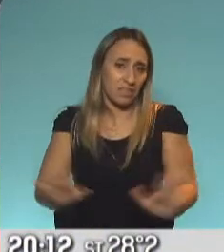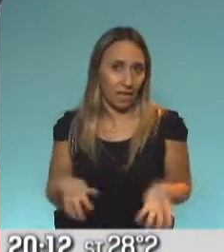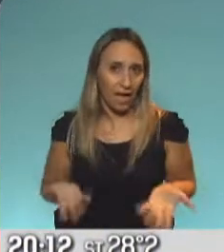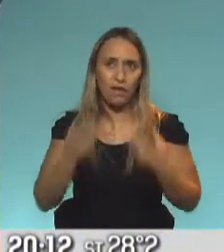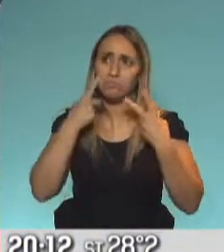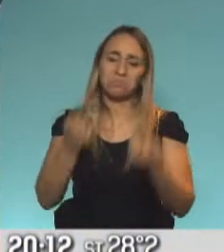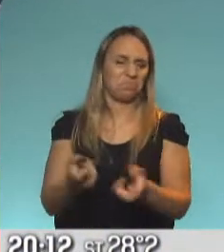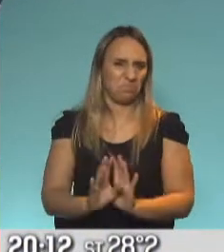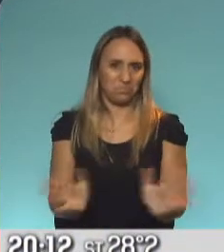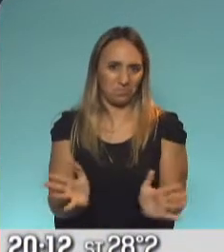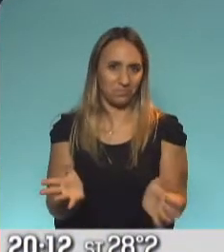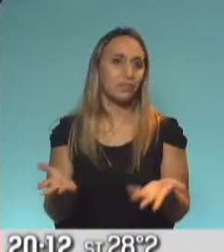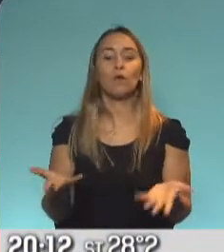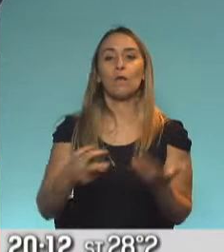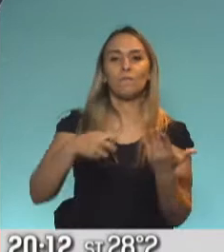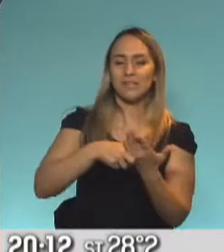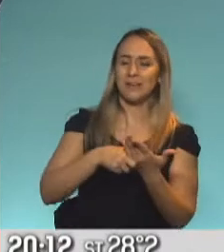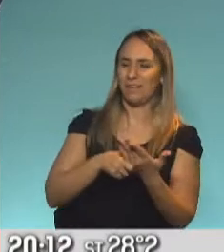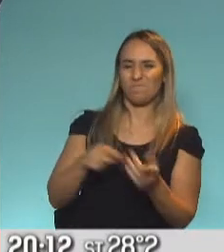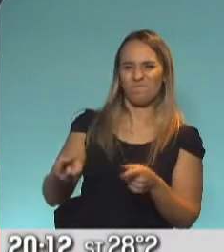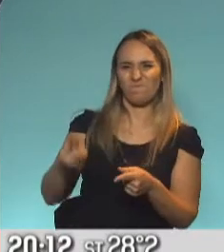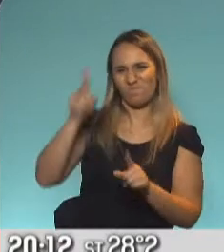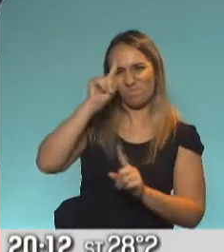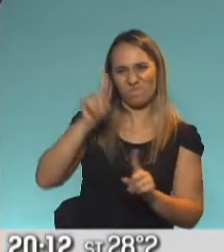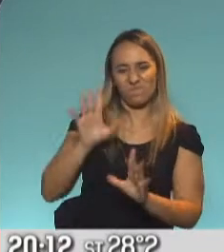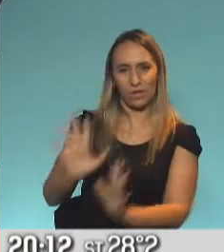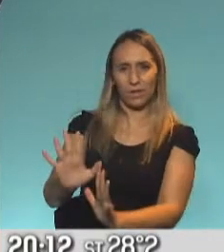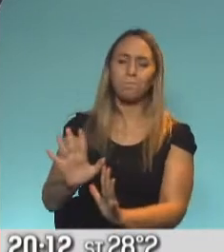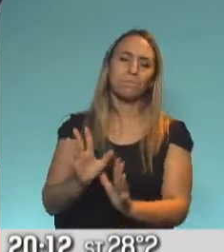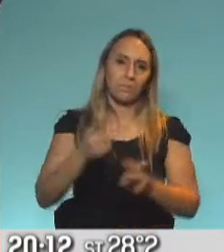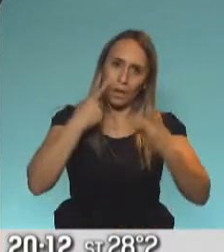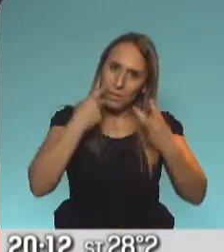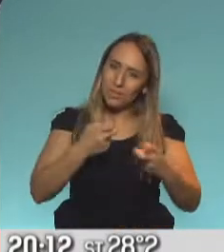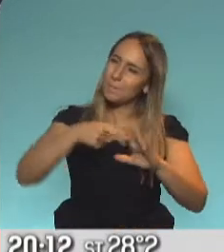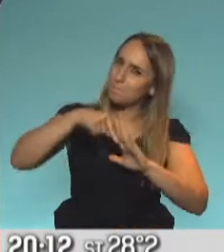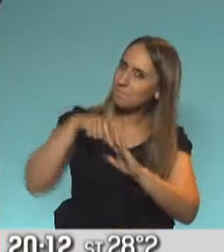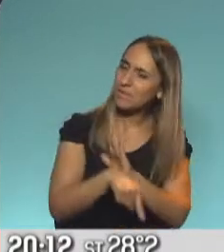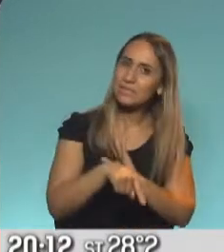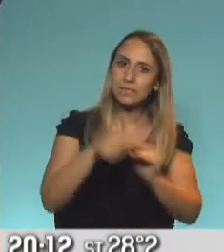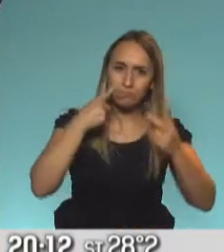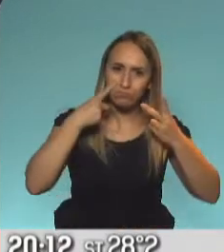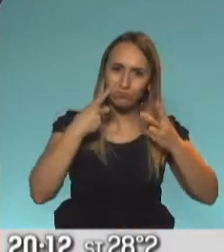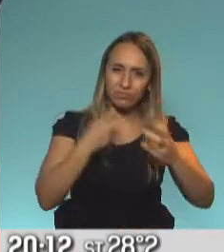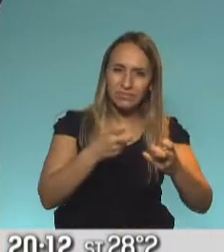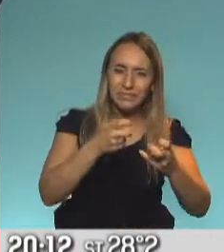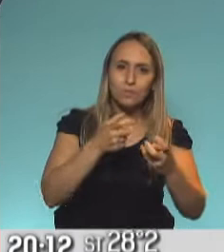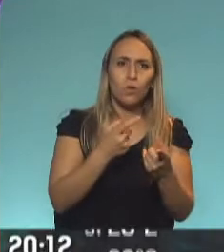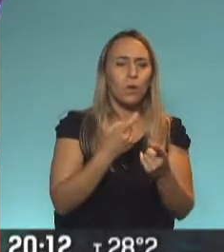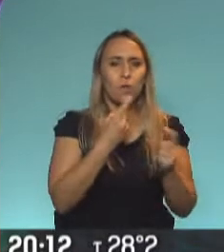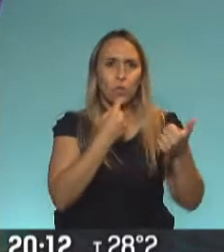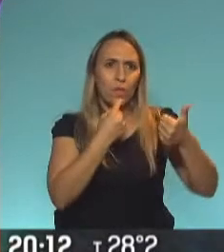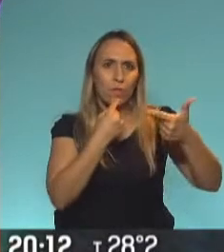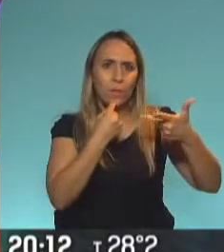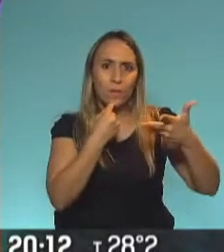los fiscales nunca se quedaron con esa historia y fueron por más, fueron a buscar respuestas a preguntas que no la tenían.